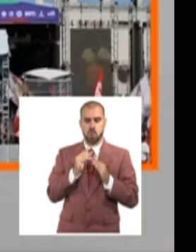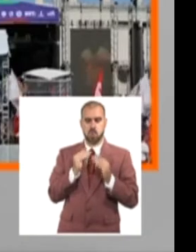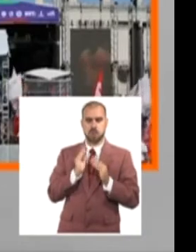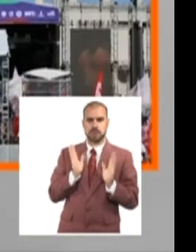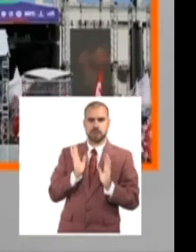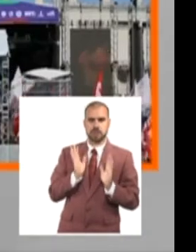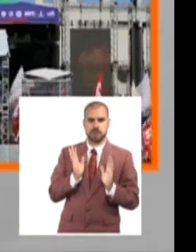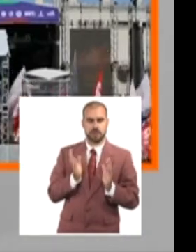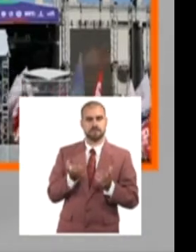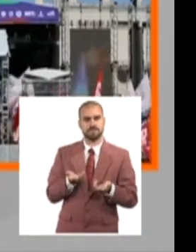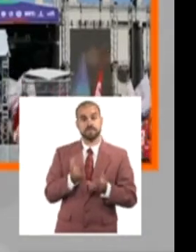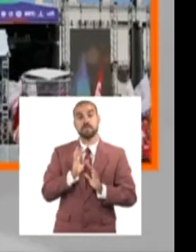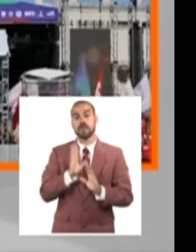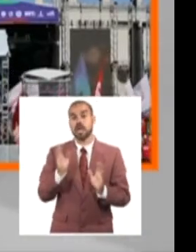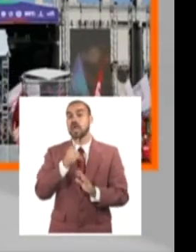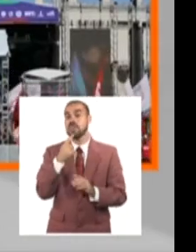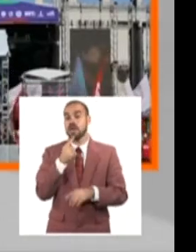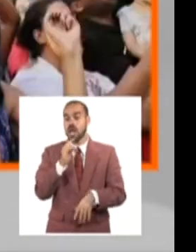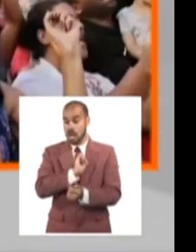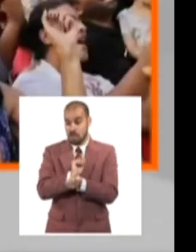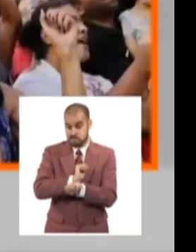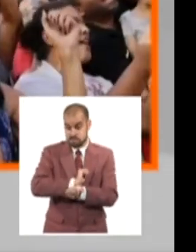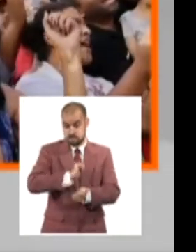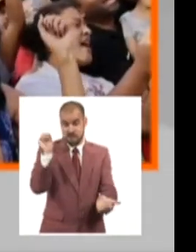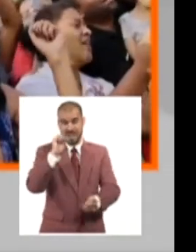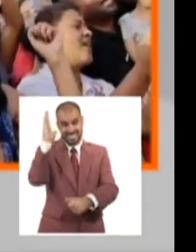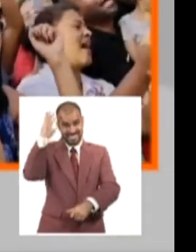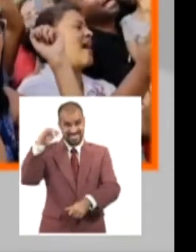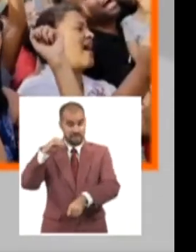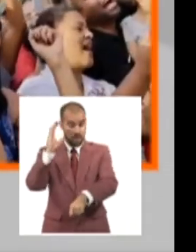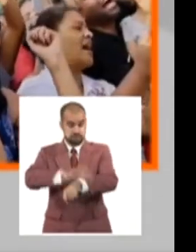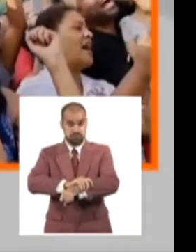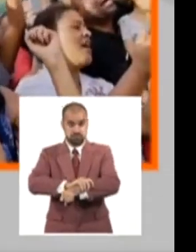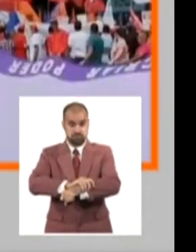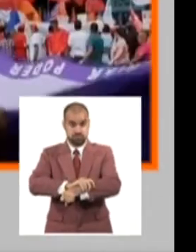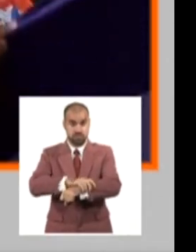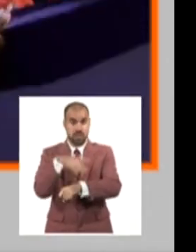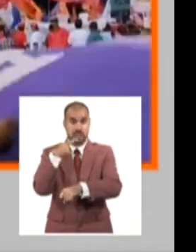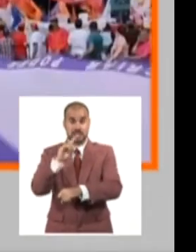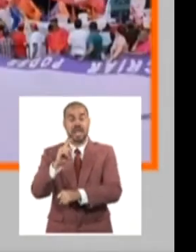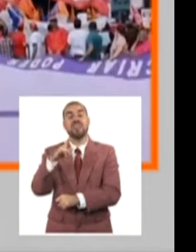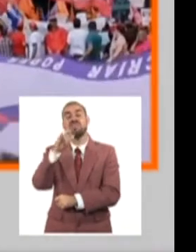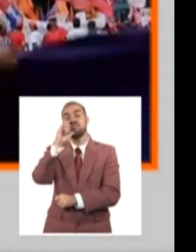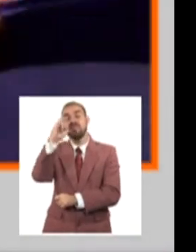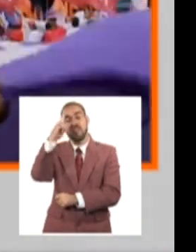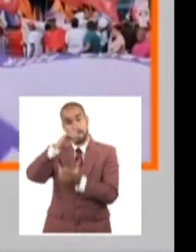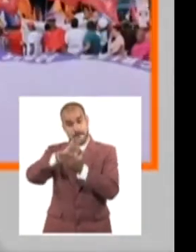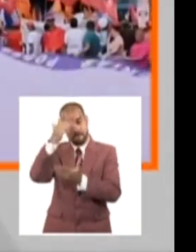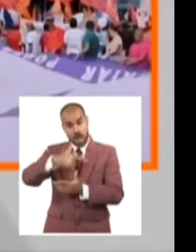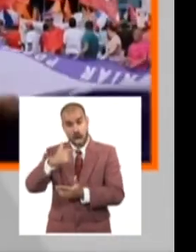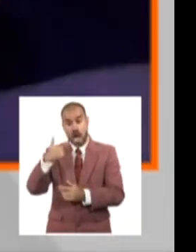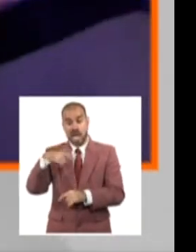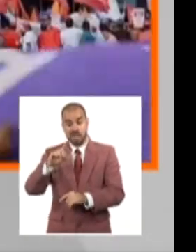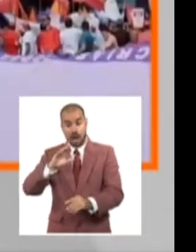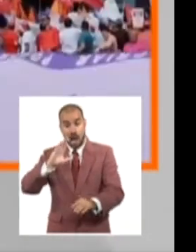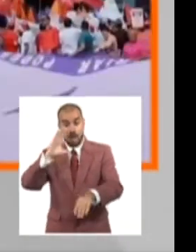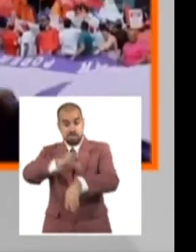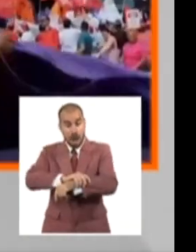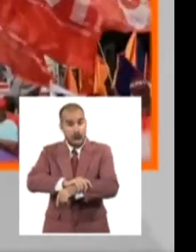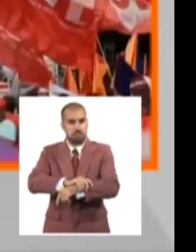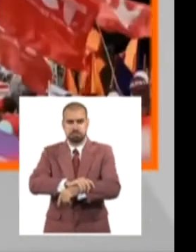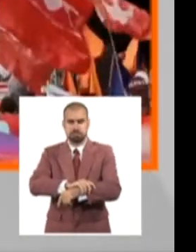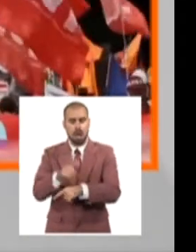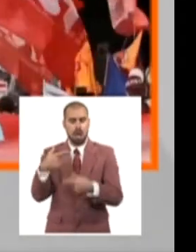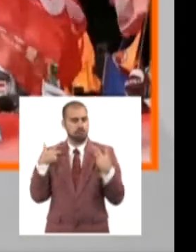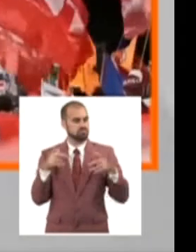sido declarado inocente incluso la propia dilma rousseff la quisieron implicar y también salió inocente eso ha demostrado que sí que la palabra de ellos